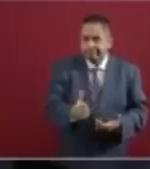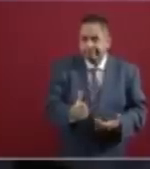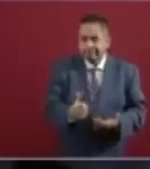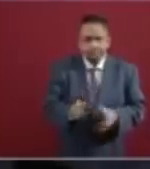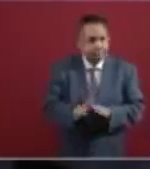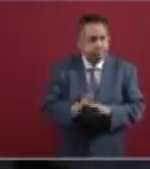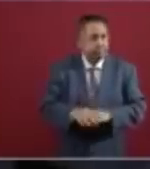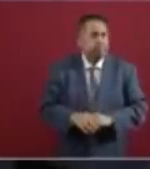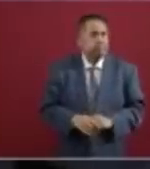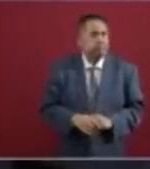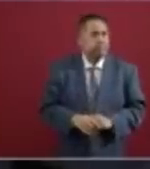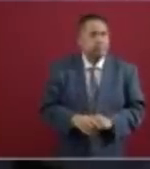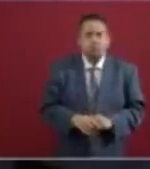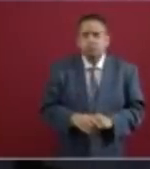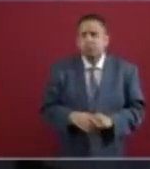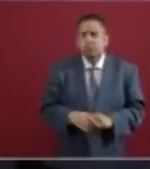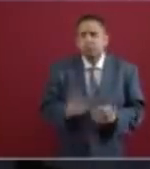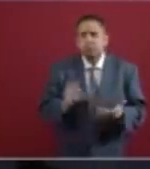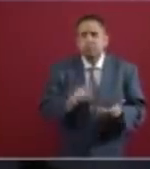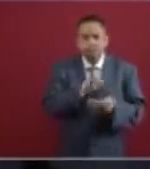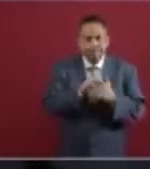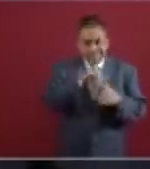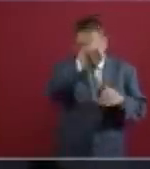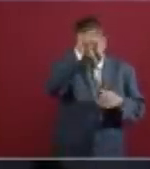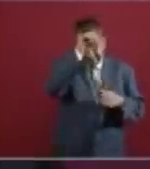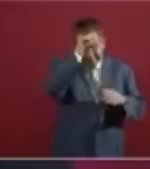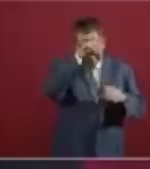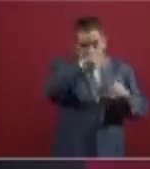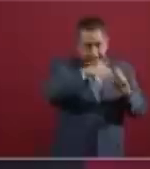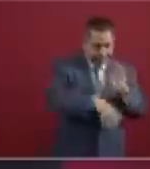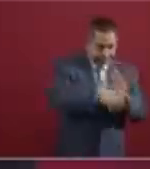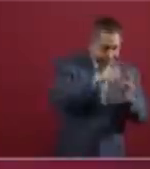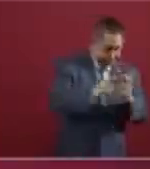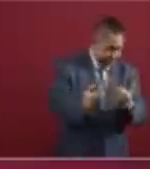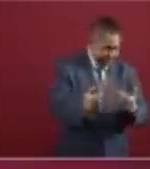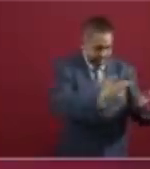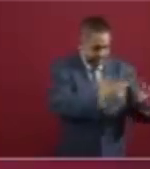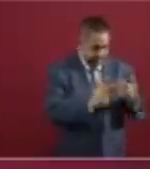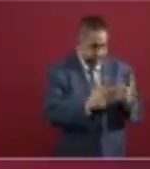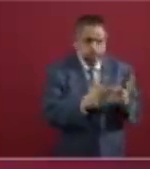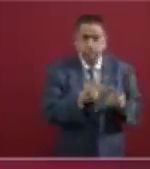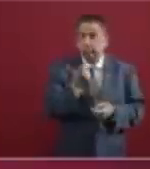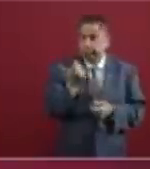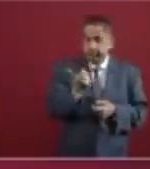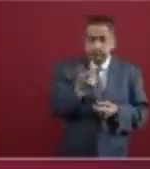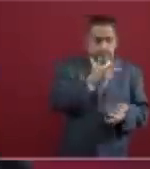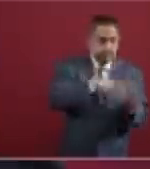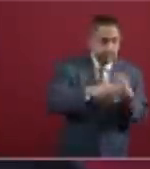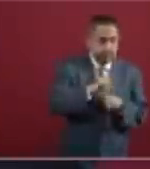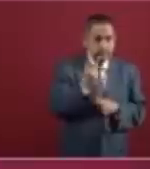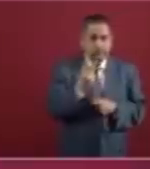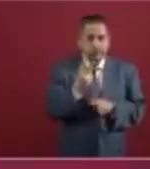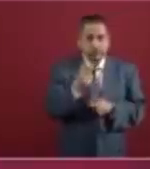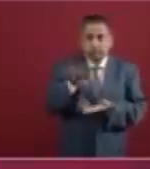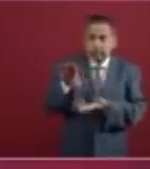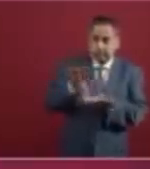daños por la explotación minera y se utilizaban los fondos para otra cosa.